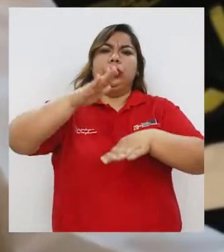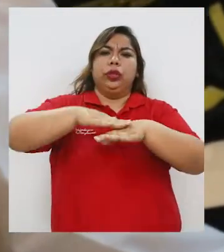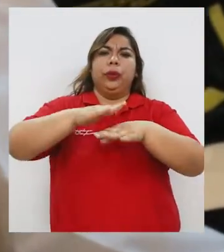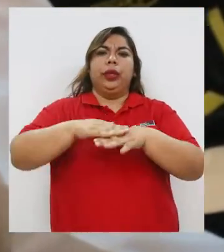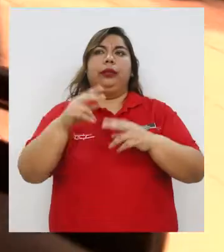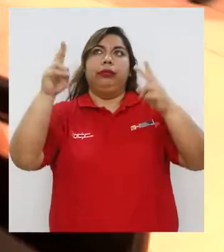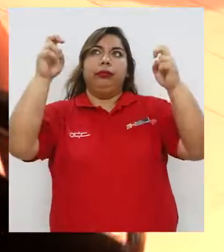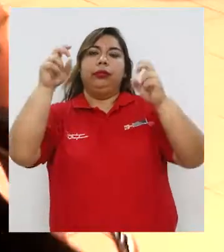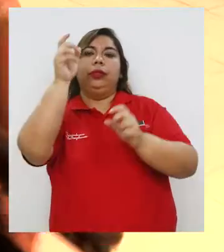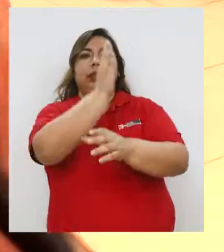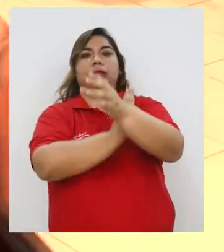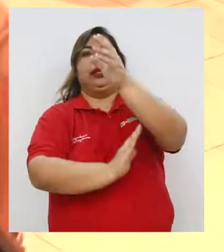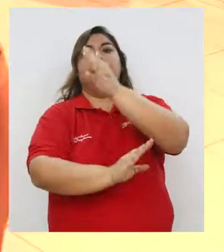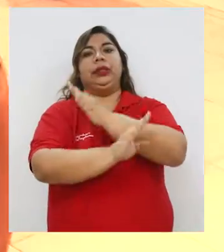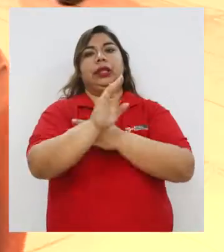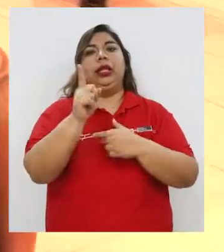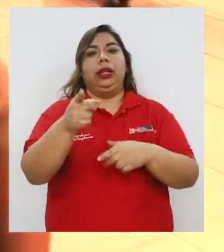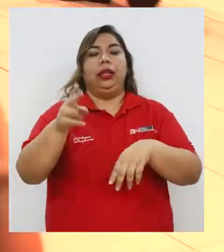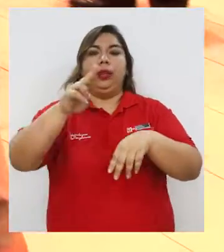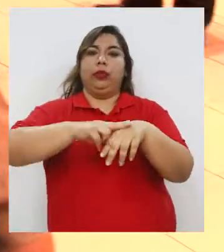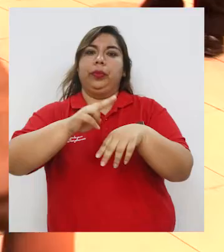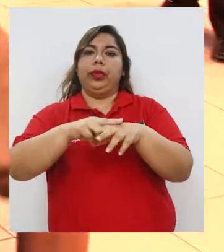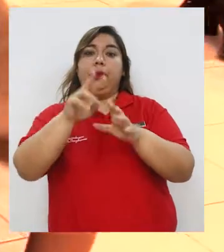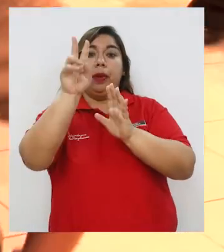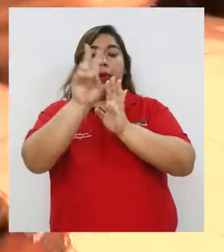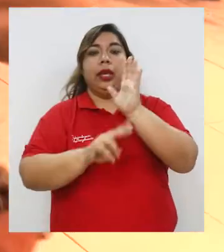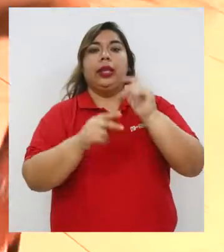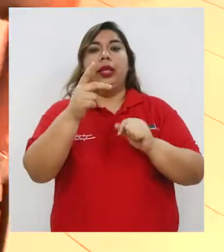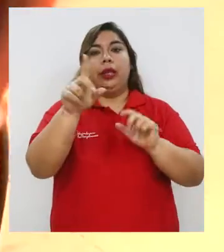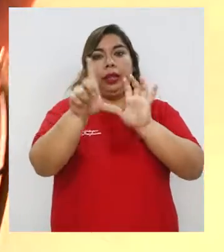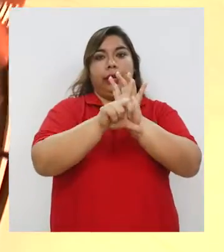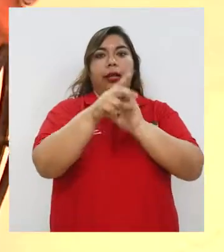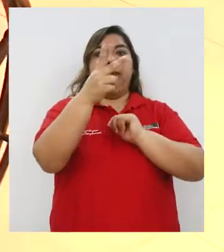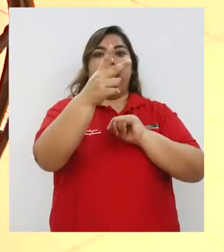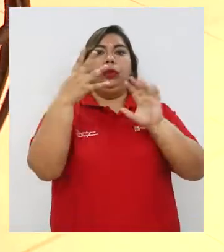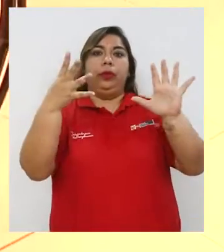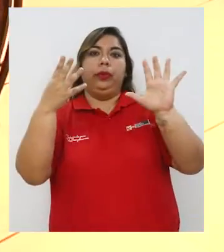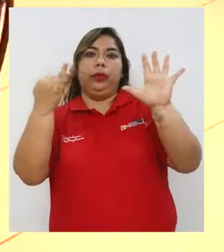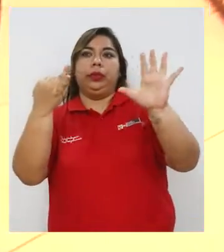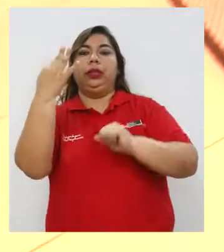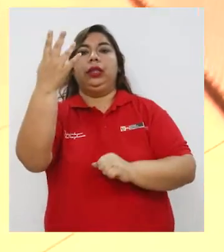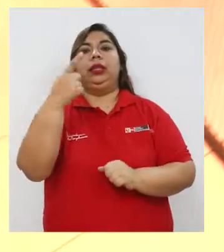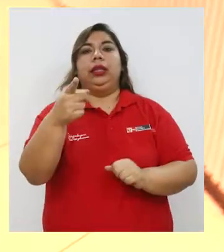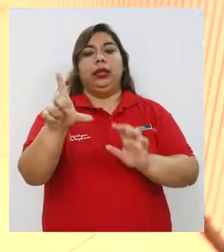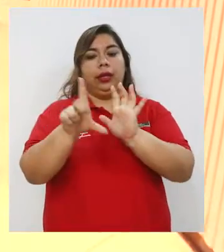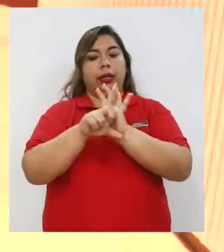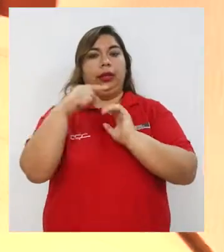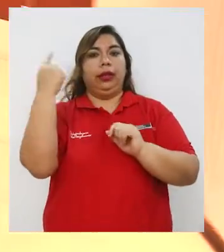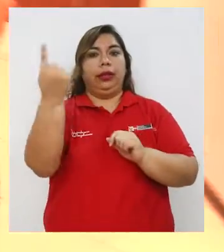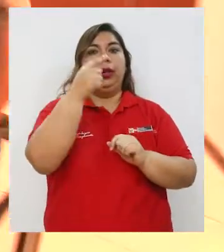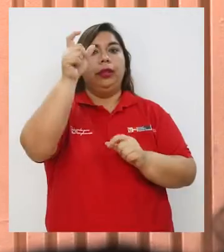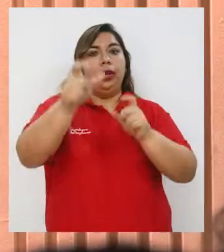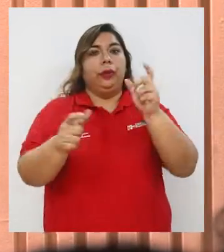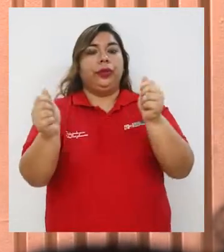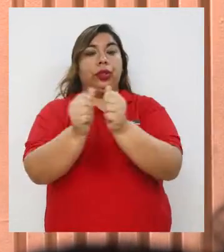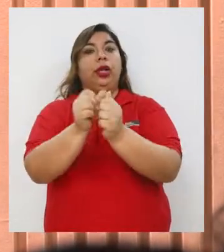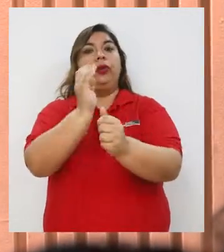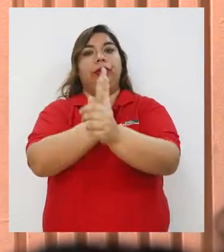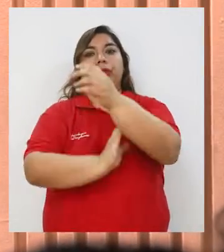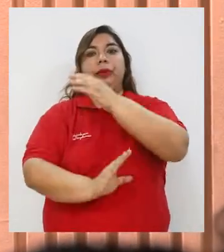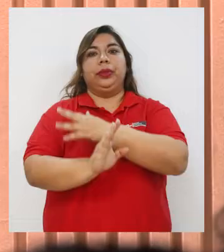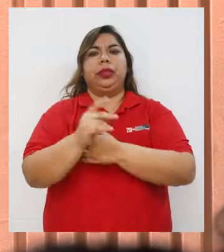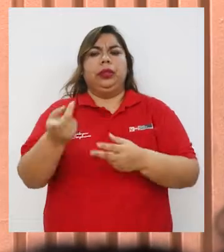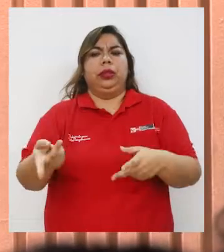temas relativos a la discapacidad y la normativa vigente de la ley 29 9 7 3 el general de la persona con discapacidad